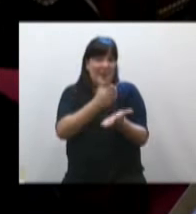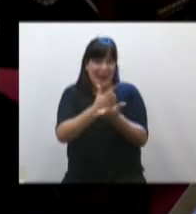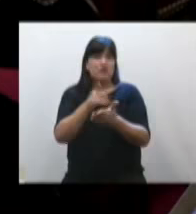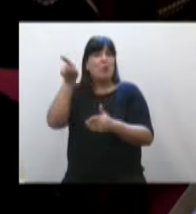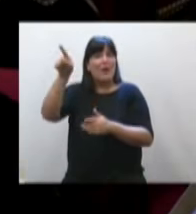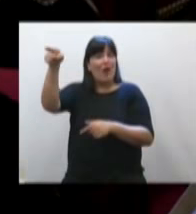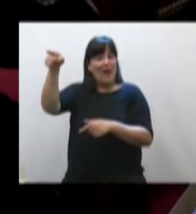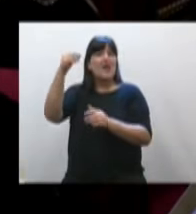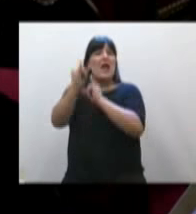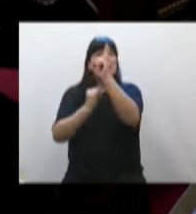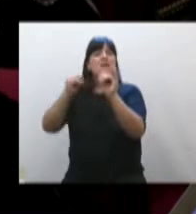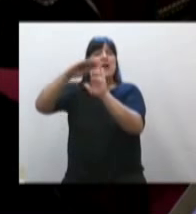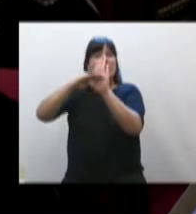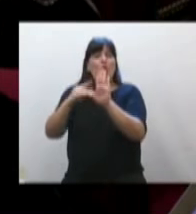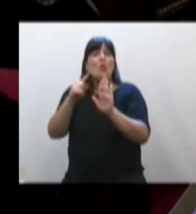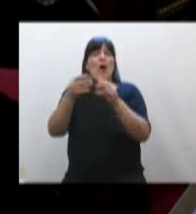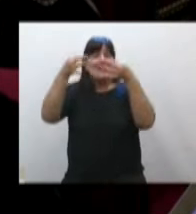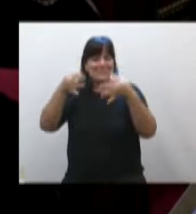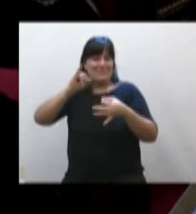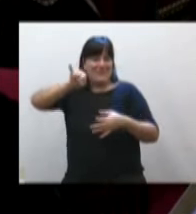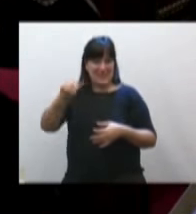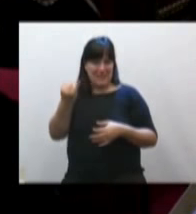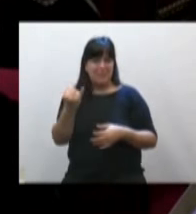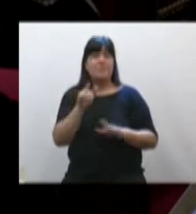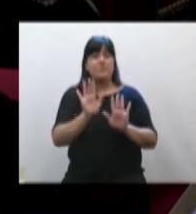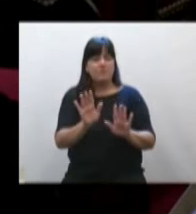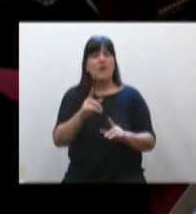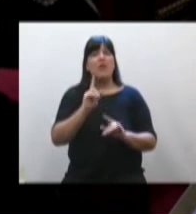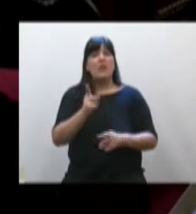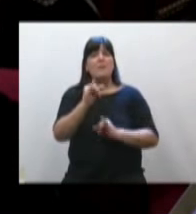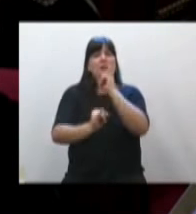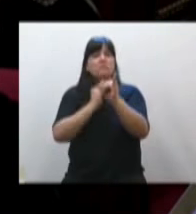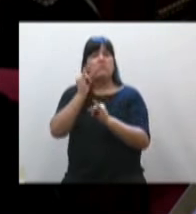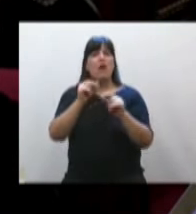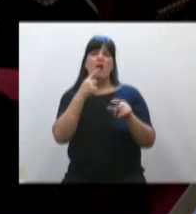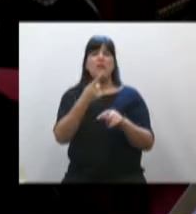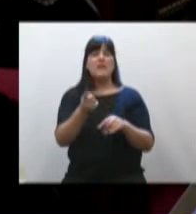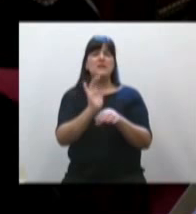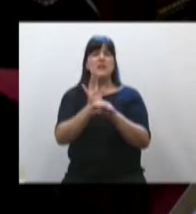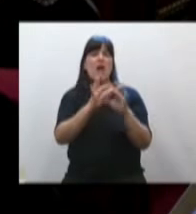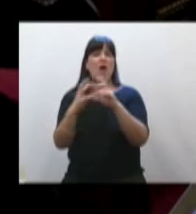ley. Bien, Paula, quedamos a la expectativa de ver si podemos dialogar con la senadora María de los Ángeles Agnum.